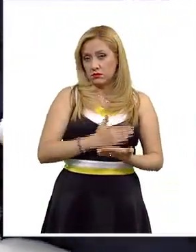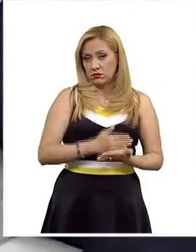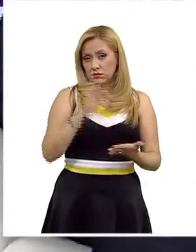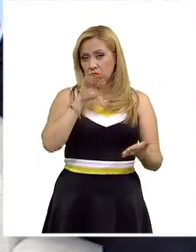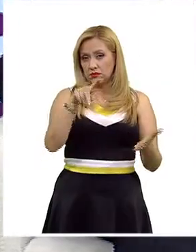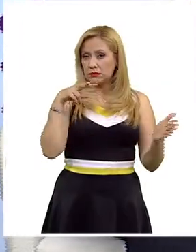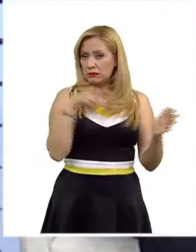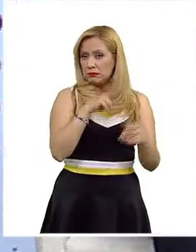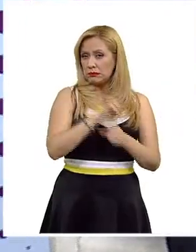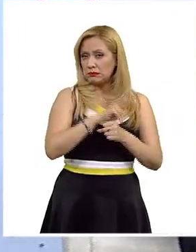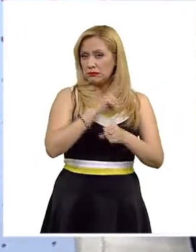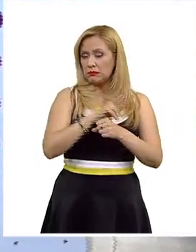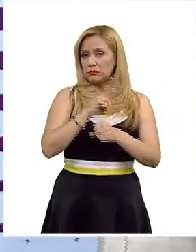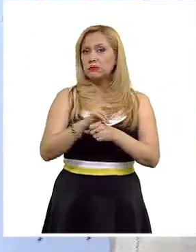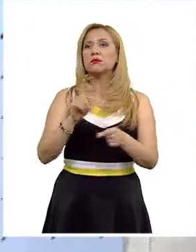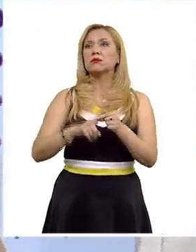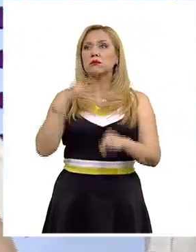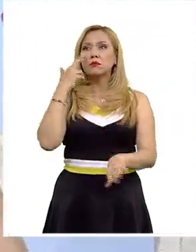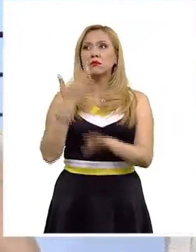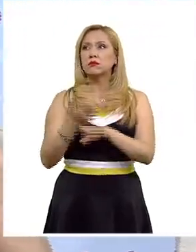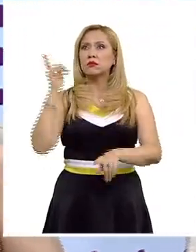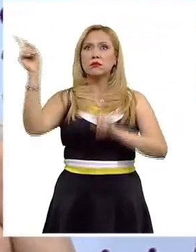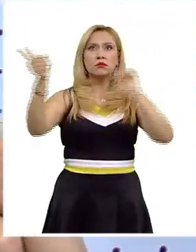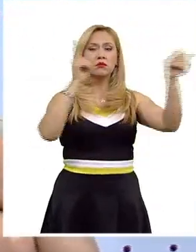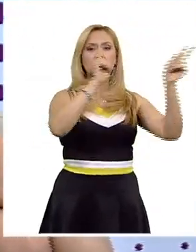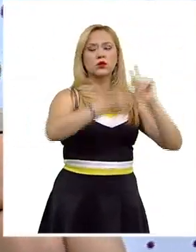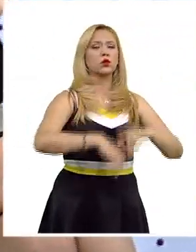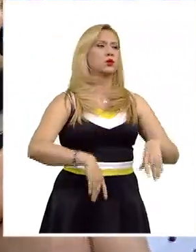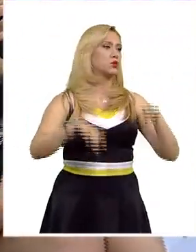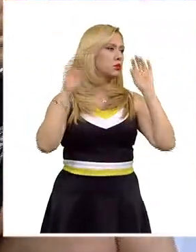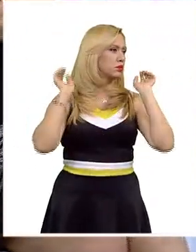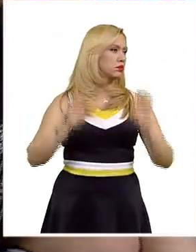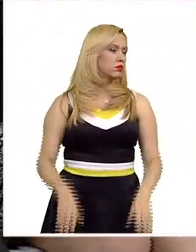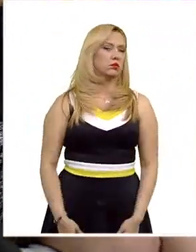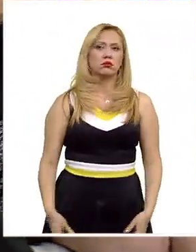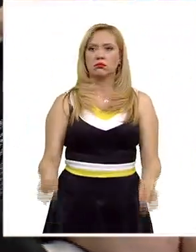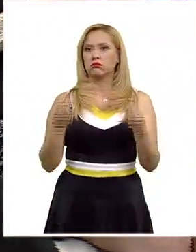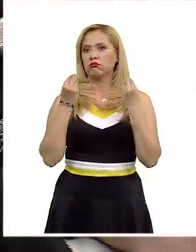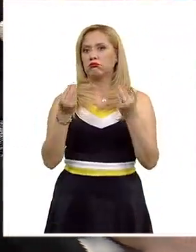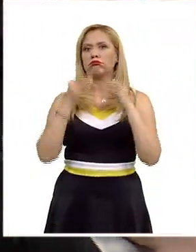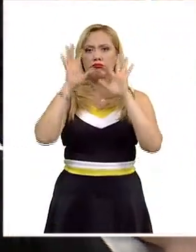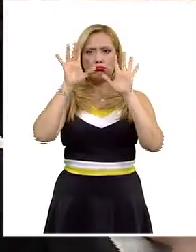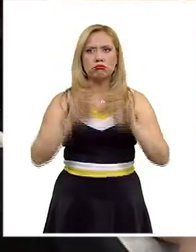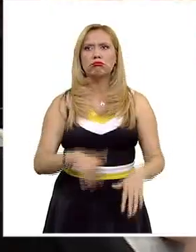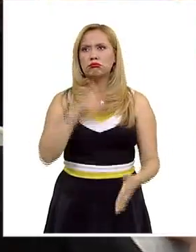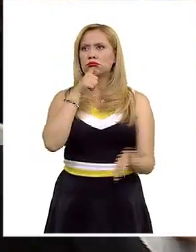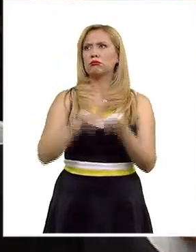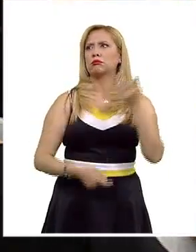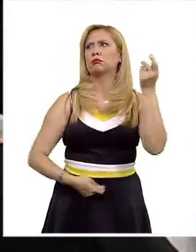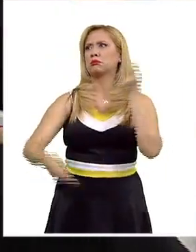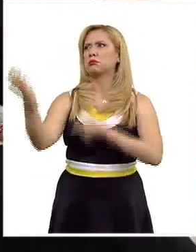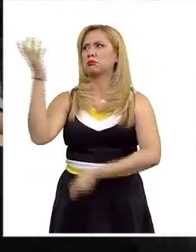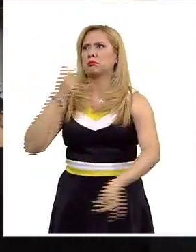tienen que fiscalizar, bueno, pues tendríamos muchísimos oficios, muchísimas